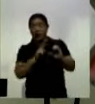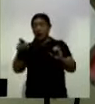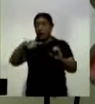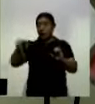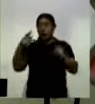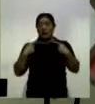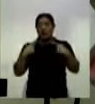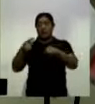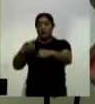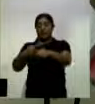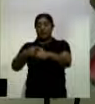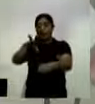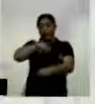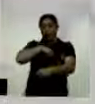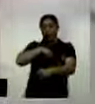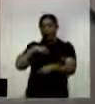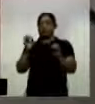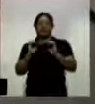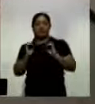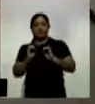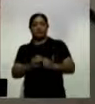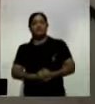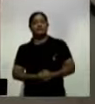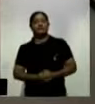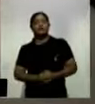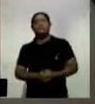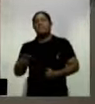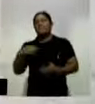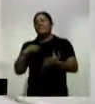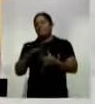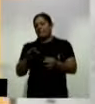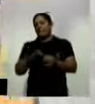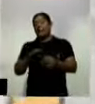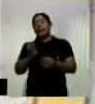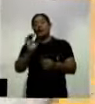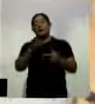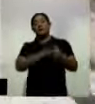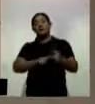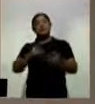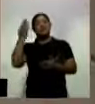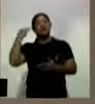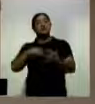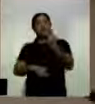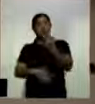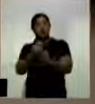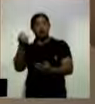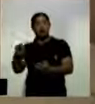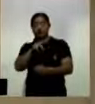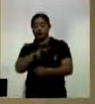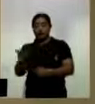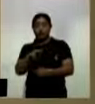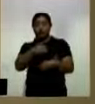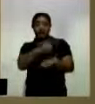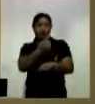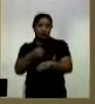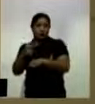los riesgos de contagio. Detalló que desde el inicio de la pandemia, en ambos hospitales se establecieron rutas críticas